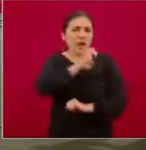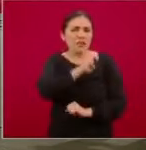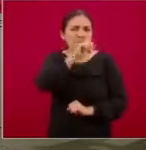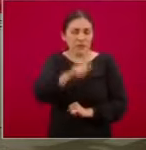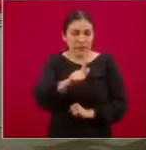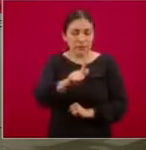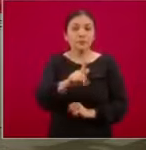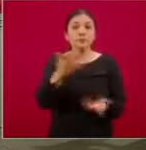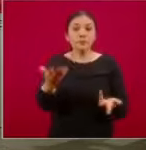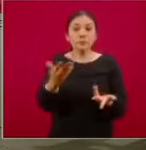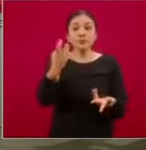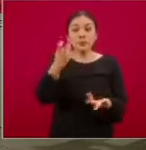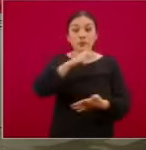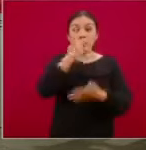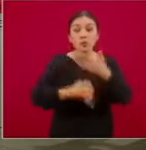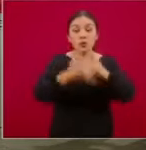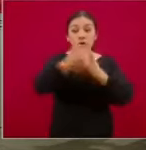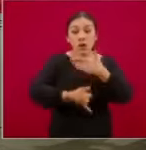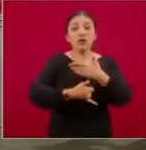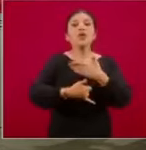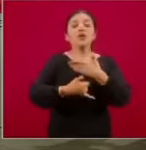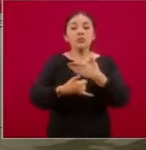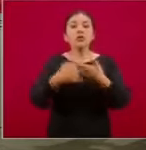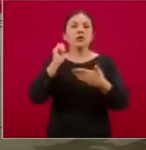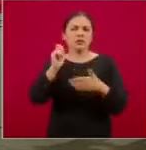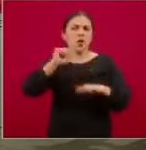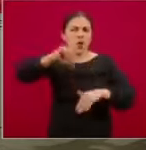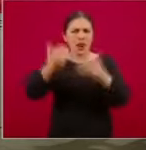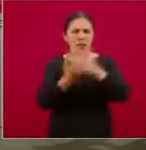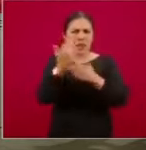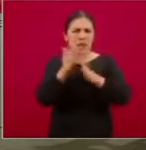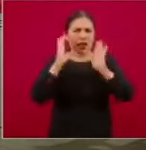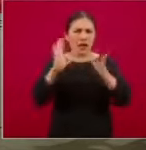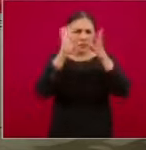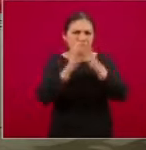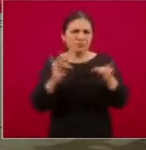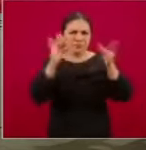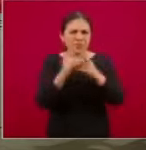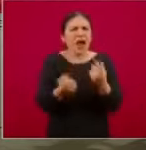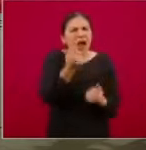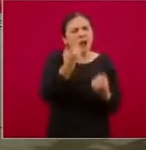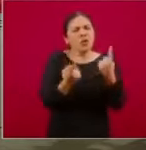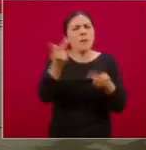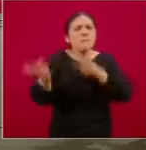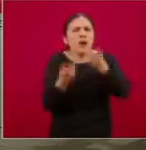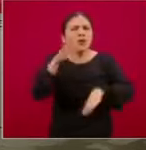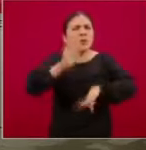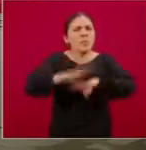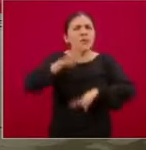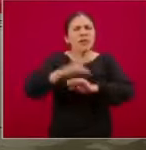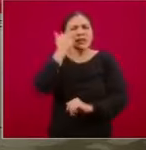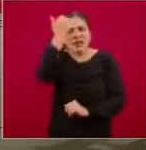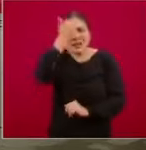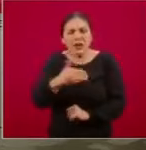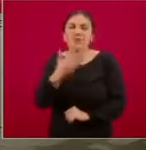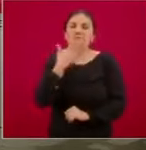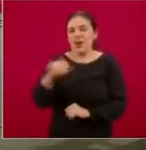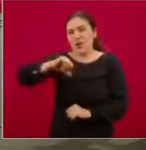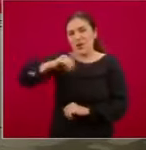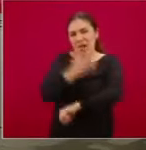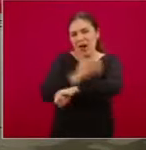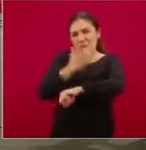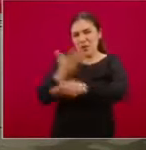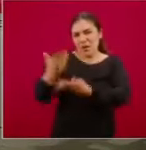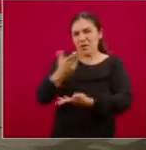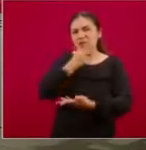médicas, que es un proyecto que fue explicado esta mañana. Hubo algunas preguntas adicionales, que bueno que nos acompaña